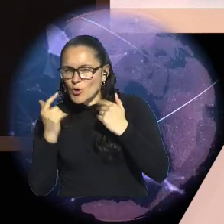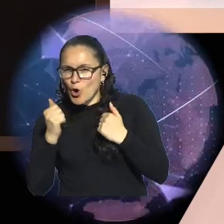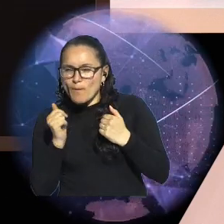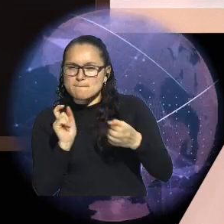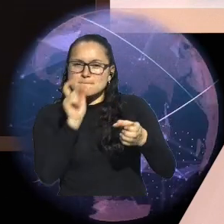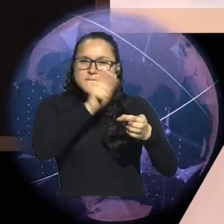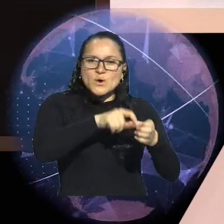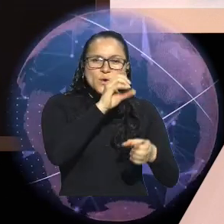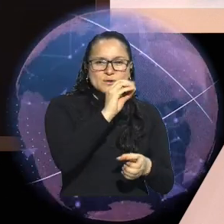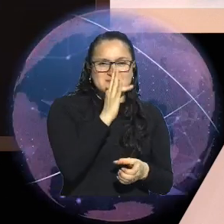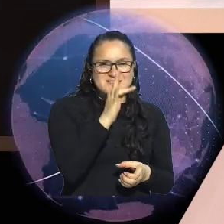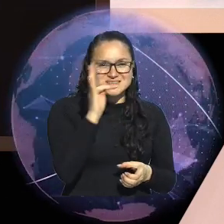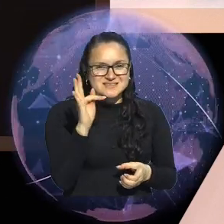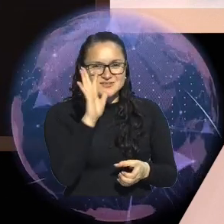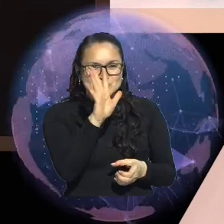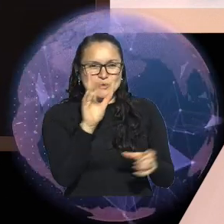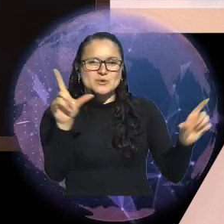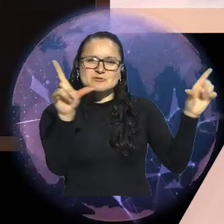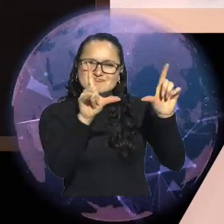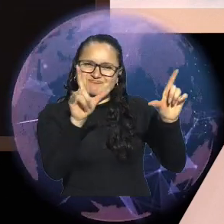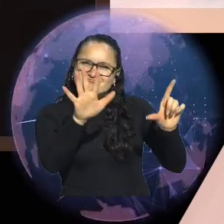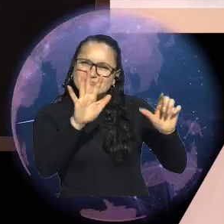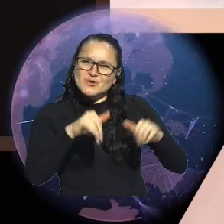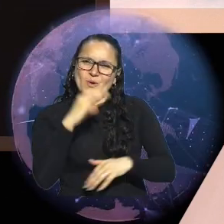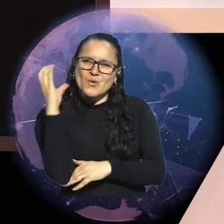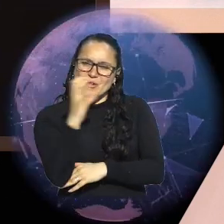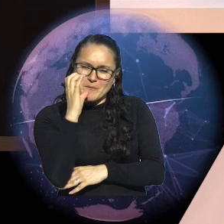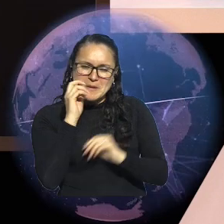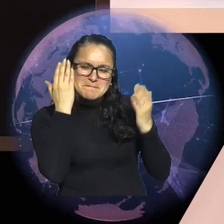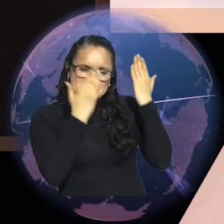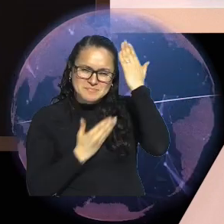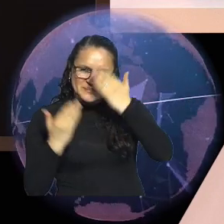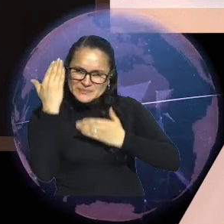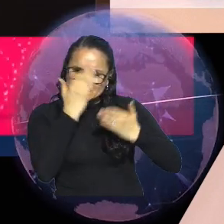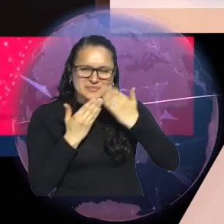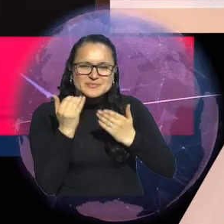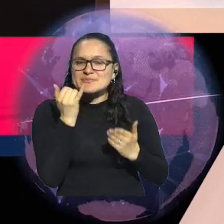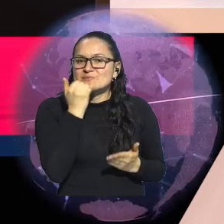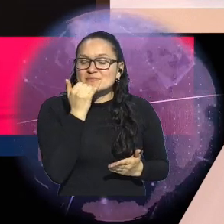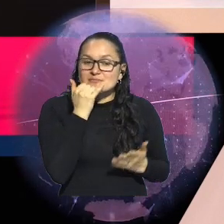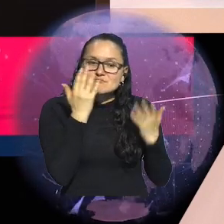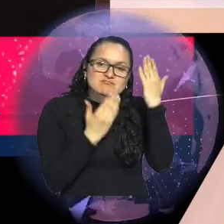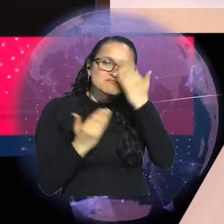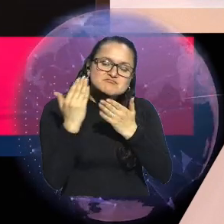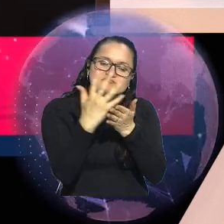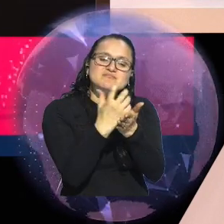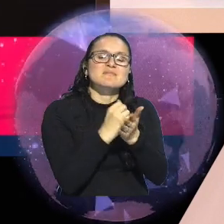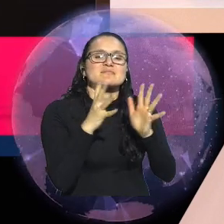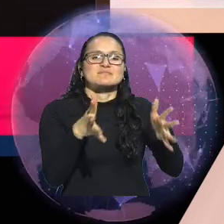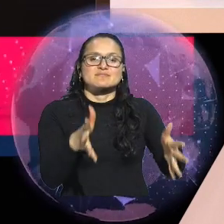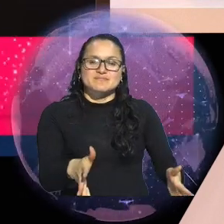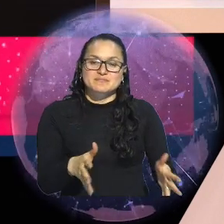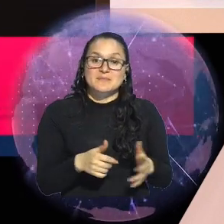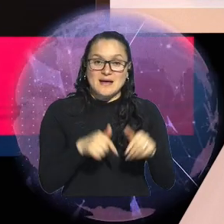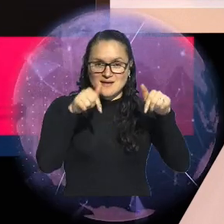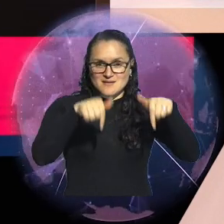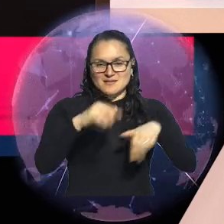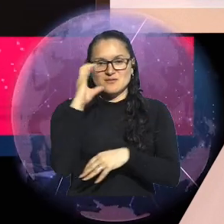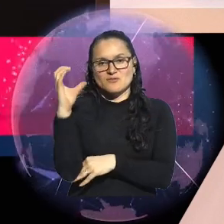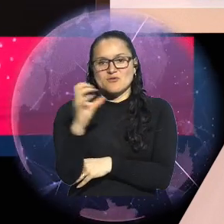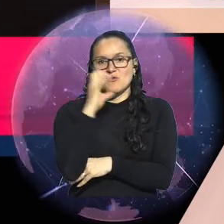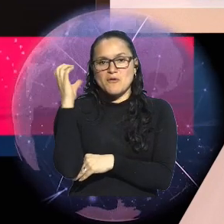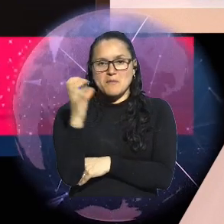sector de las comunicaciones en colombia en este estudio se evidencia que en el país la tasa de penetración